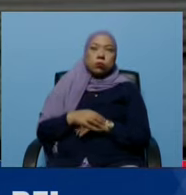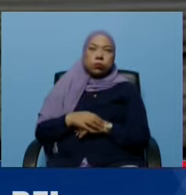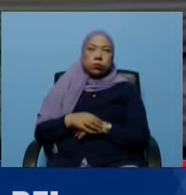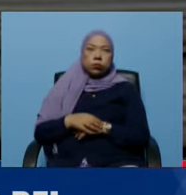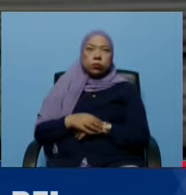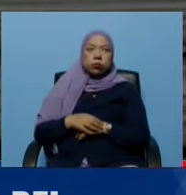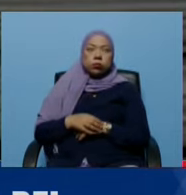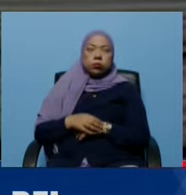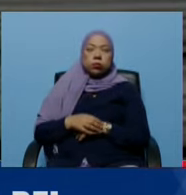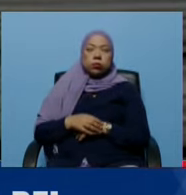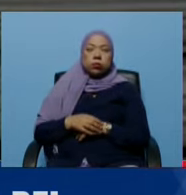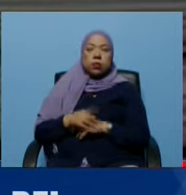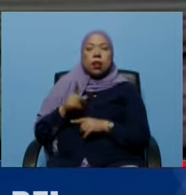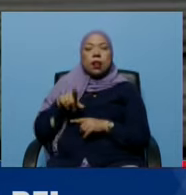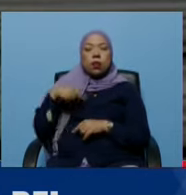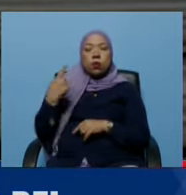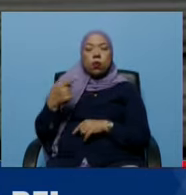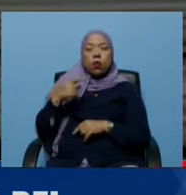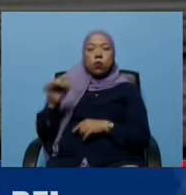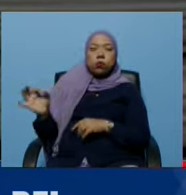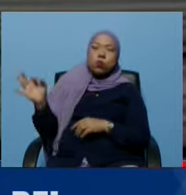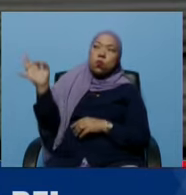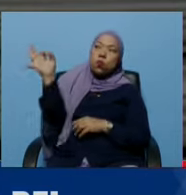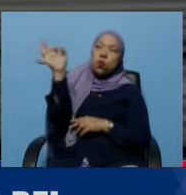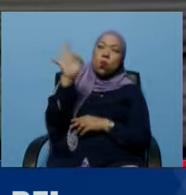Gluc, gluc, gluc, gluc, gluc. Y el resto durante el día.